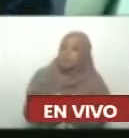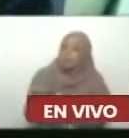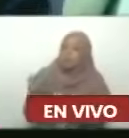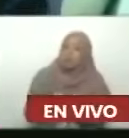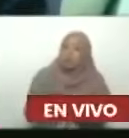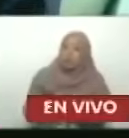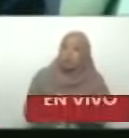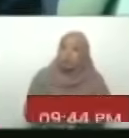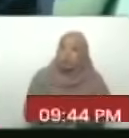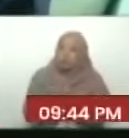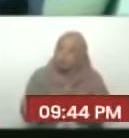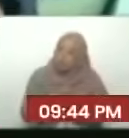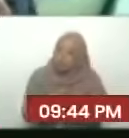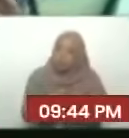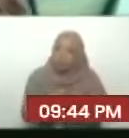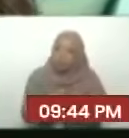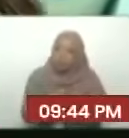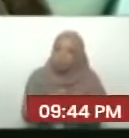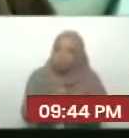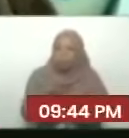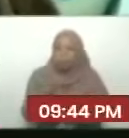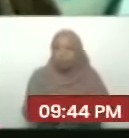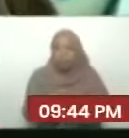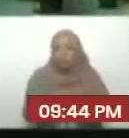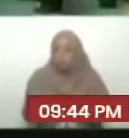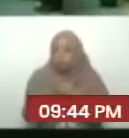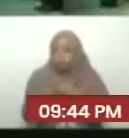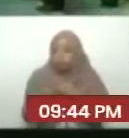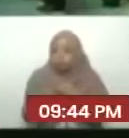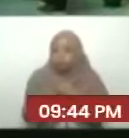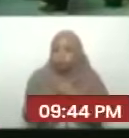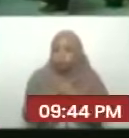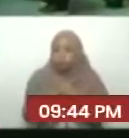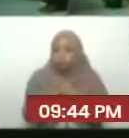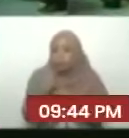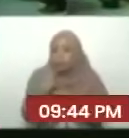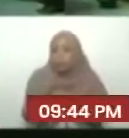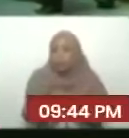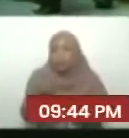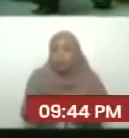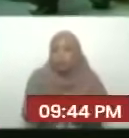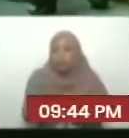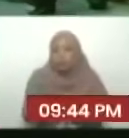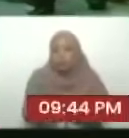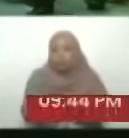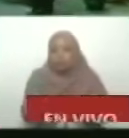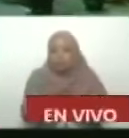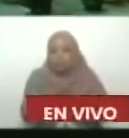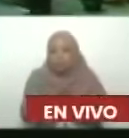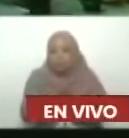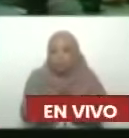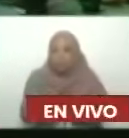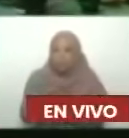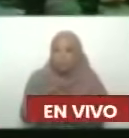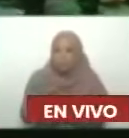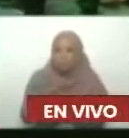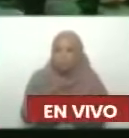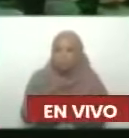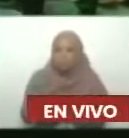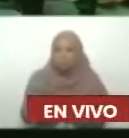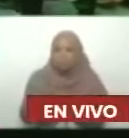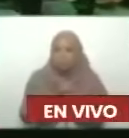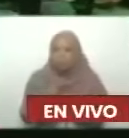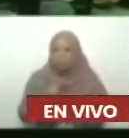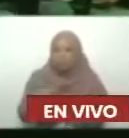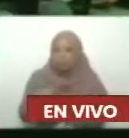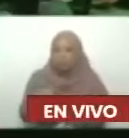trabajo. Y para blindarse, ¿verdad? Claro. Ante tanto ataque, tantas cosas que sí. Se dicen. No nos dejaron tranquilos. No, se puede no, decir. Eso es